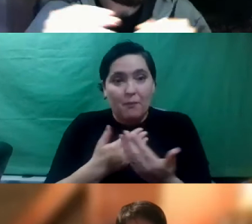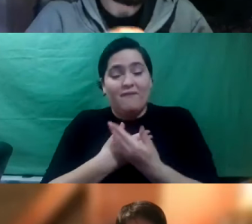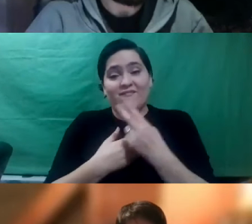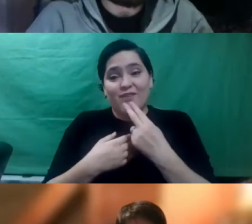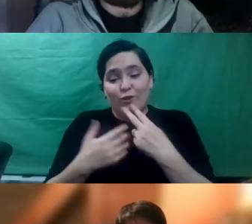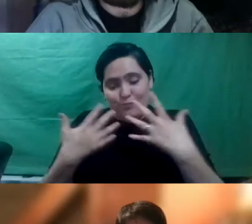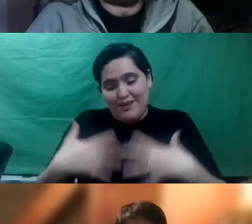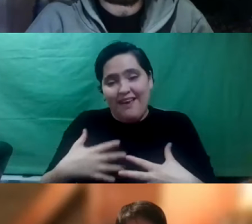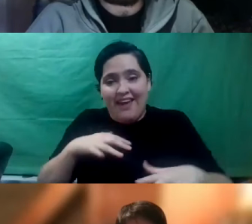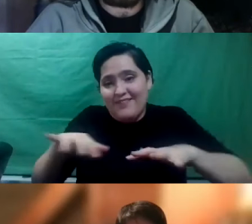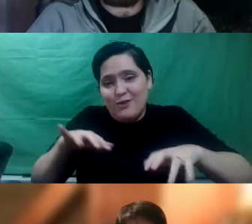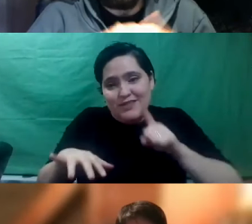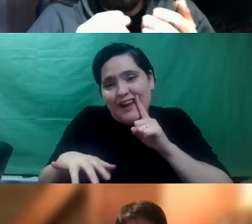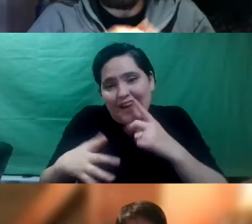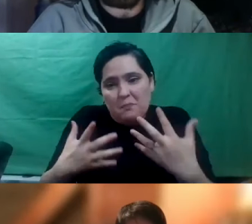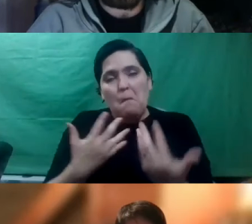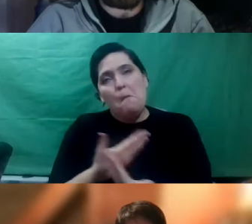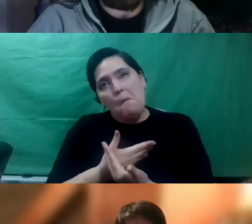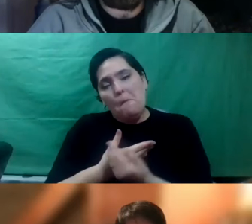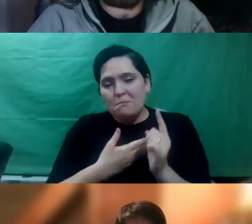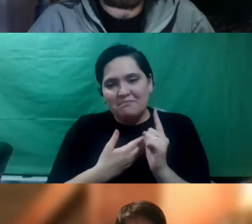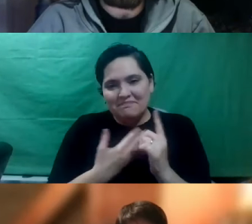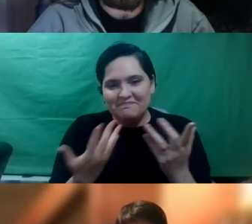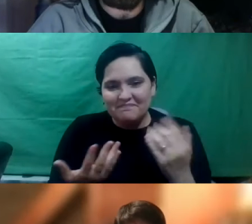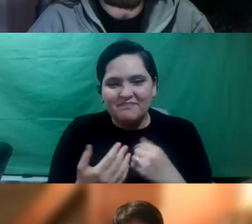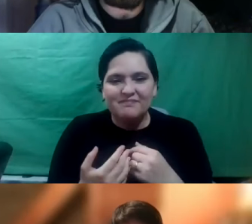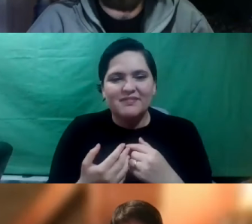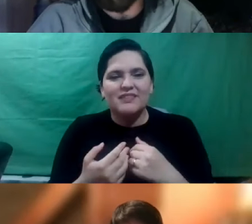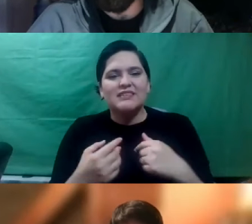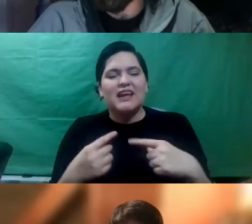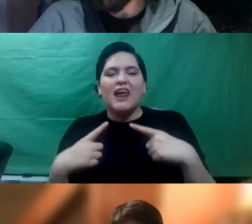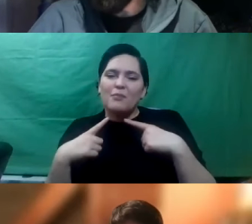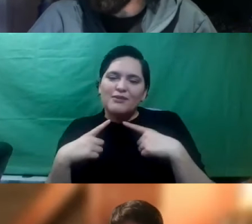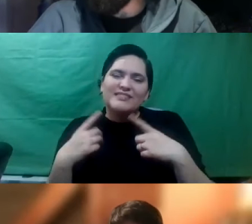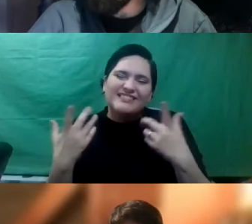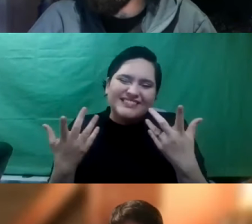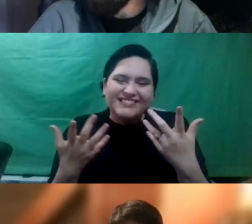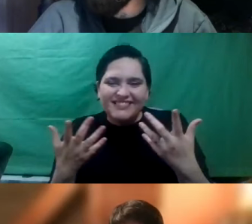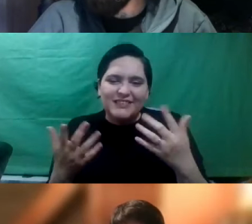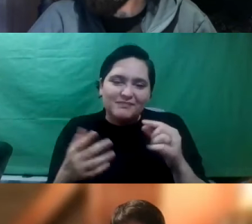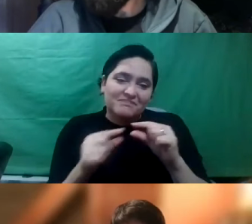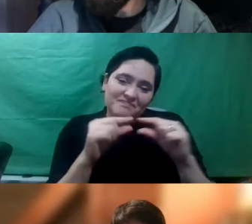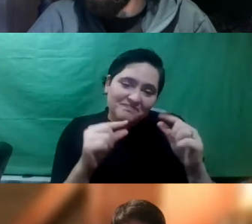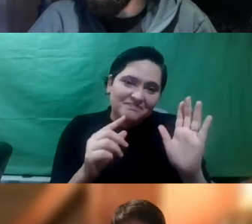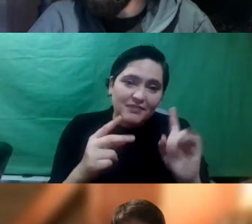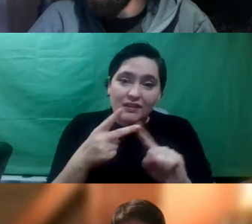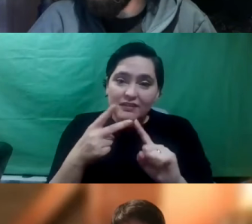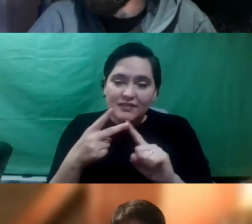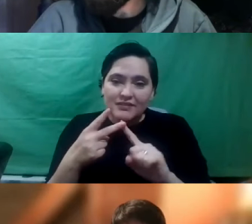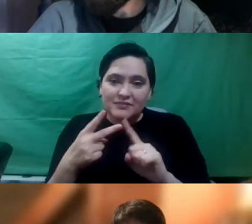activos. Así que, bueno, la nomenclatura de estado de reposo ya trae como hartas complicaciones. La siguiente pregunta...